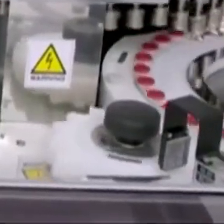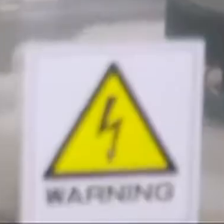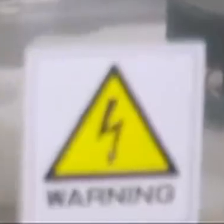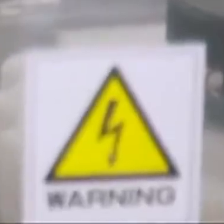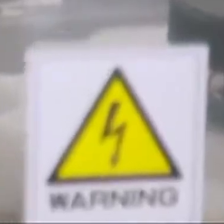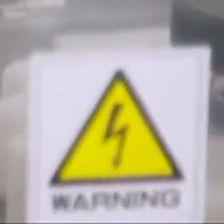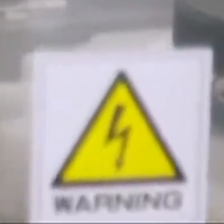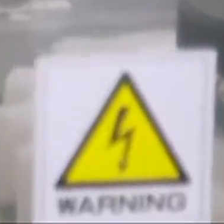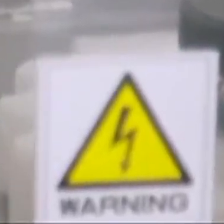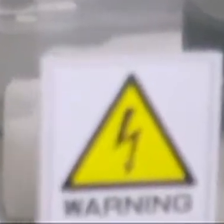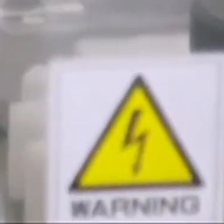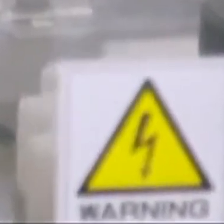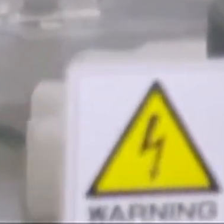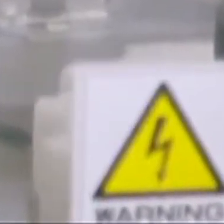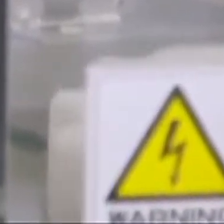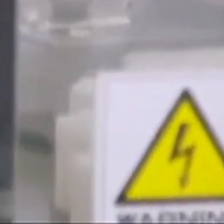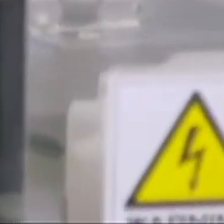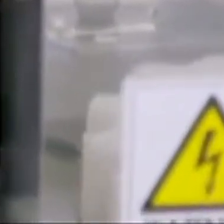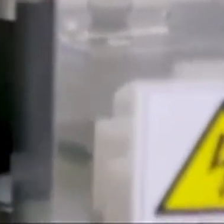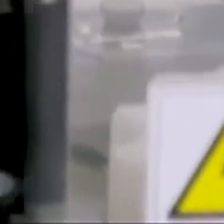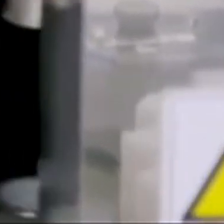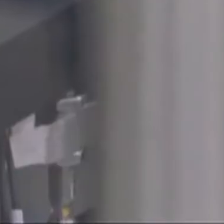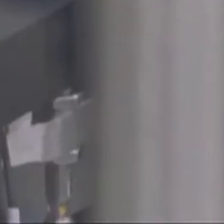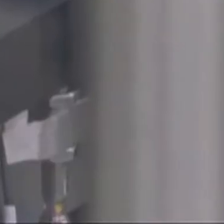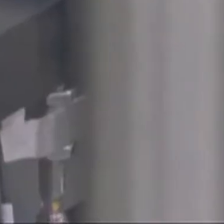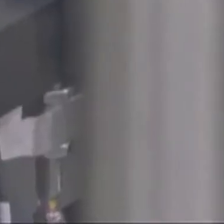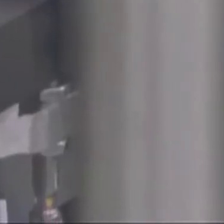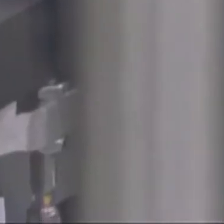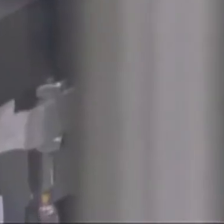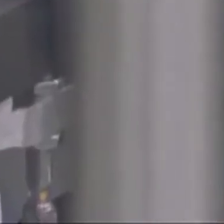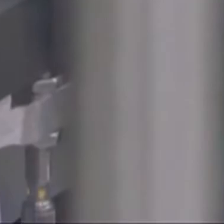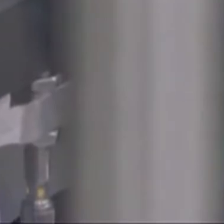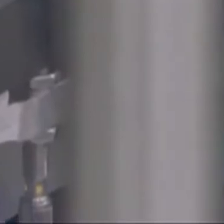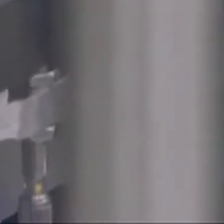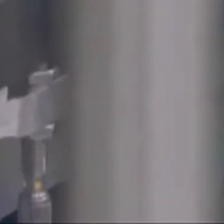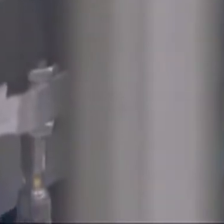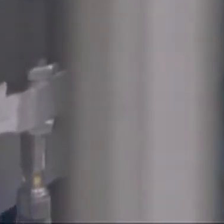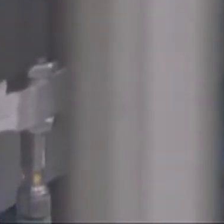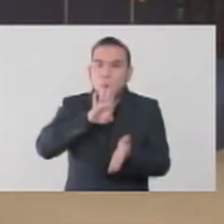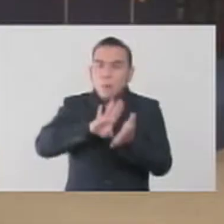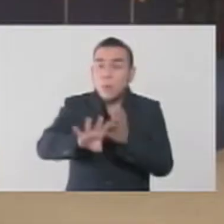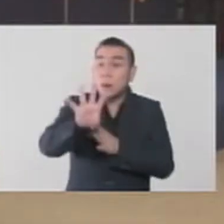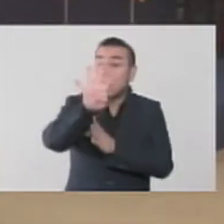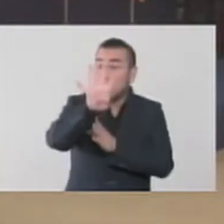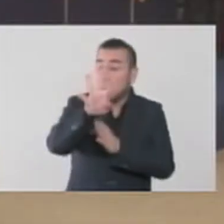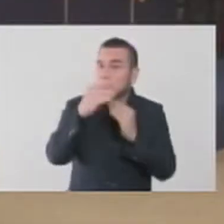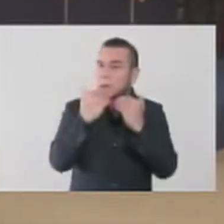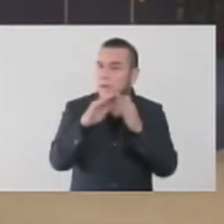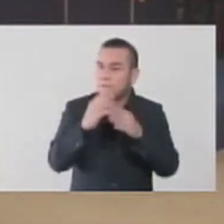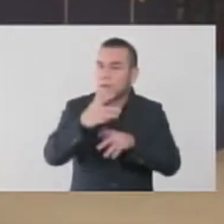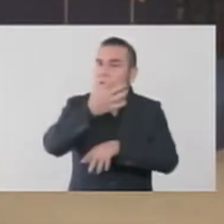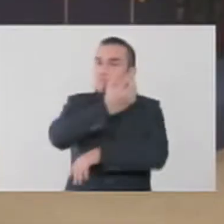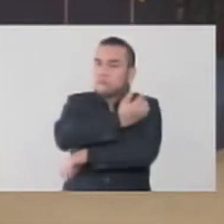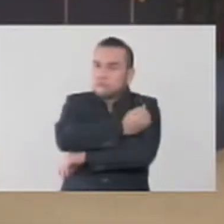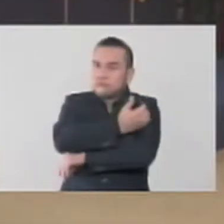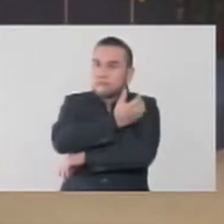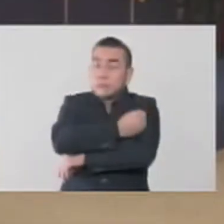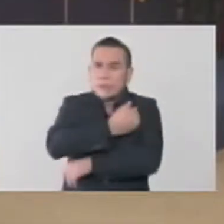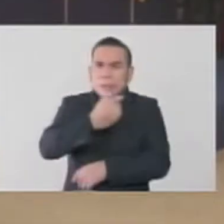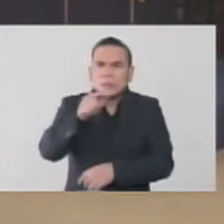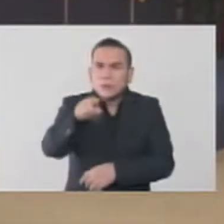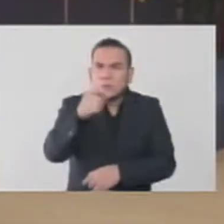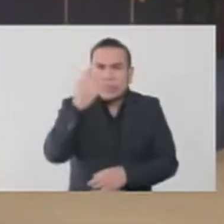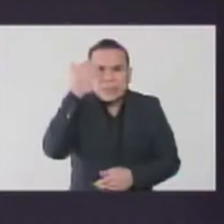que tiene un 90% de efectividad para combatir el commit 19 es importante que sepan